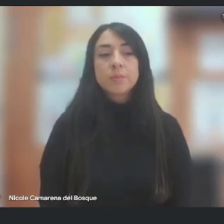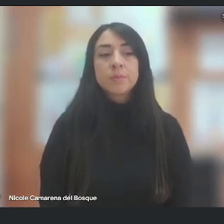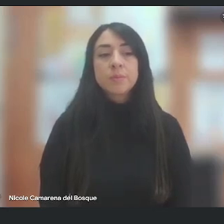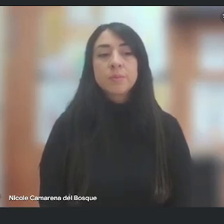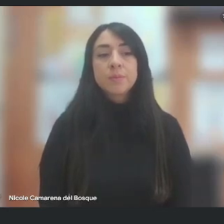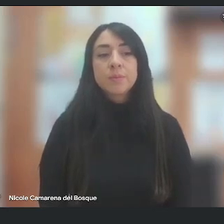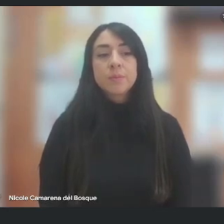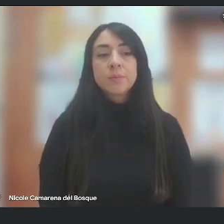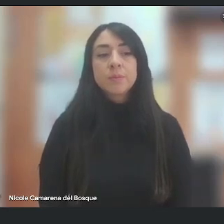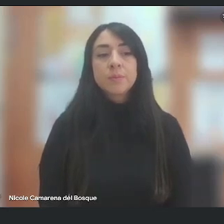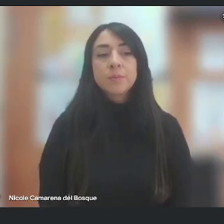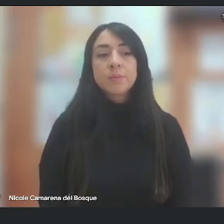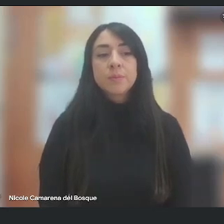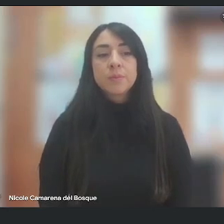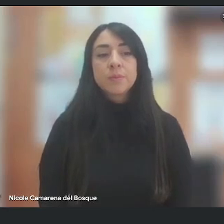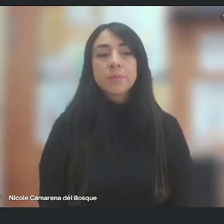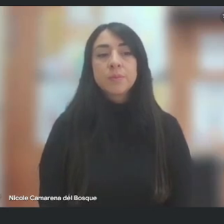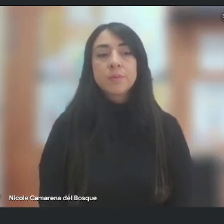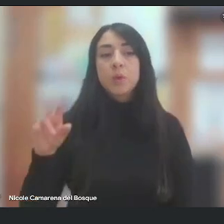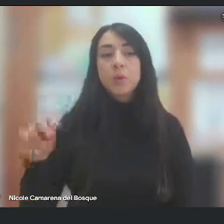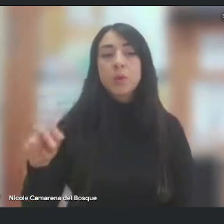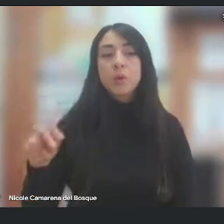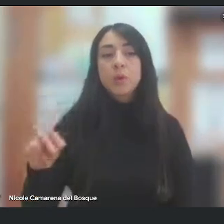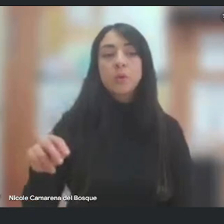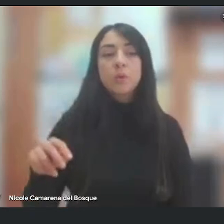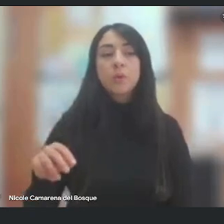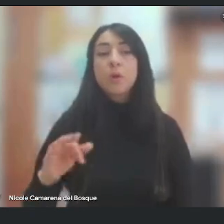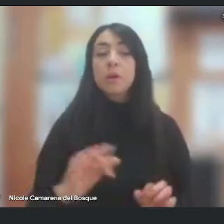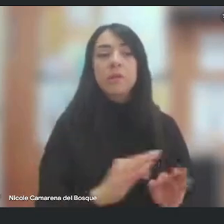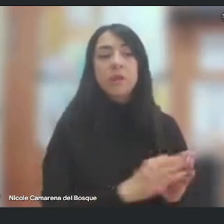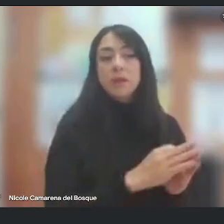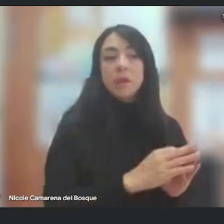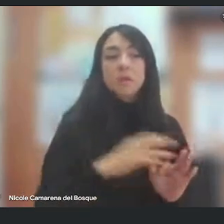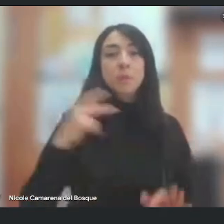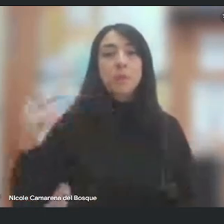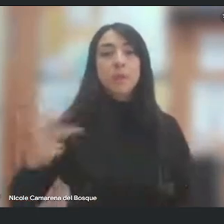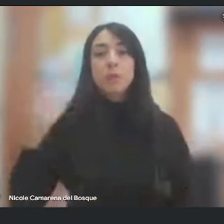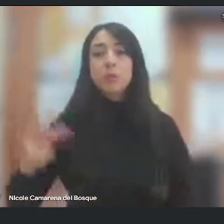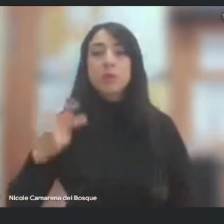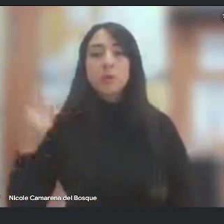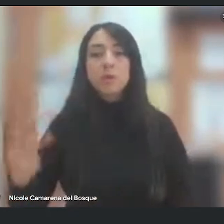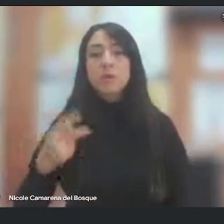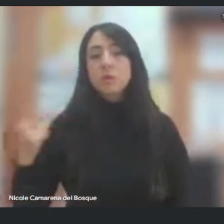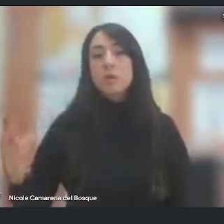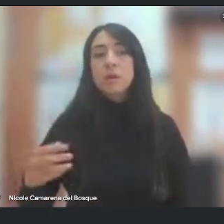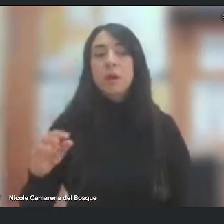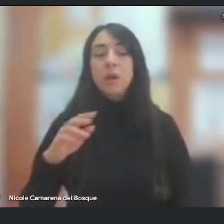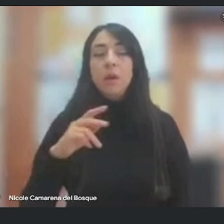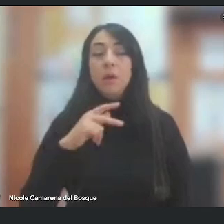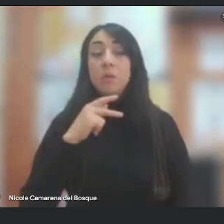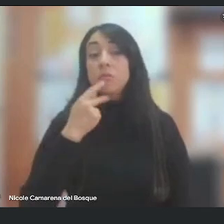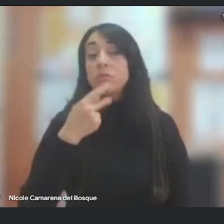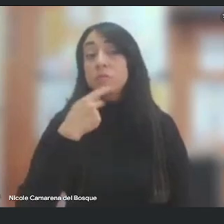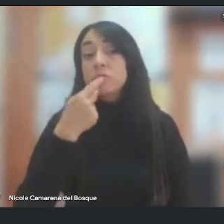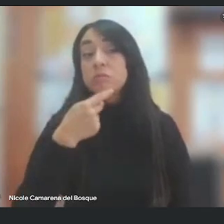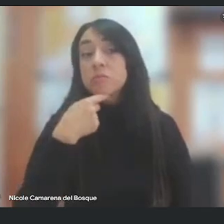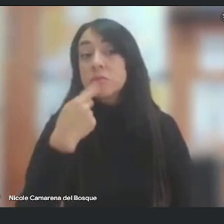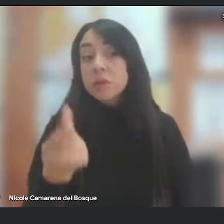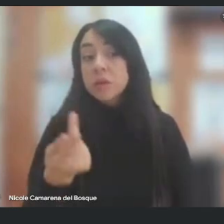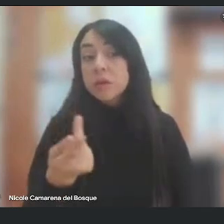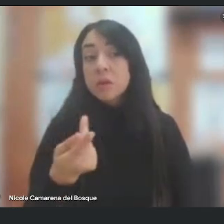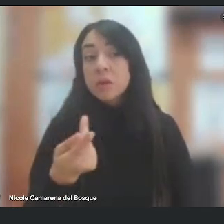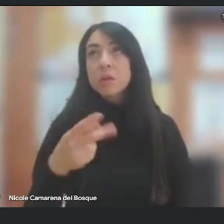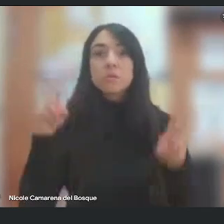salud reproductiva, salud sexual, y muchas veces los mismos, su entorno, la misma sociedad los limita y les